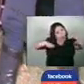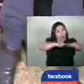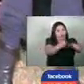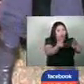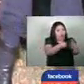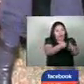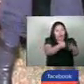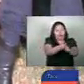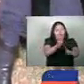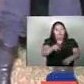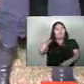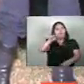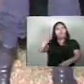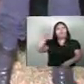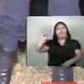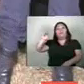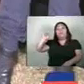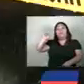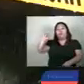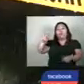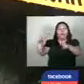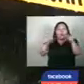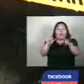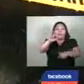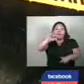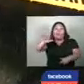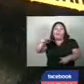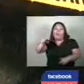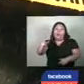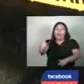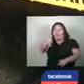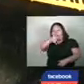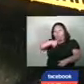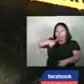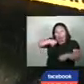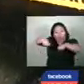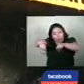como Marlon Girón, de 35 años, y viajaba en estado de ebriedad.